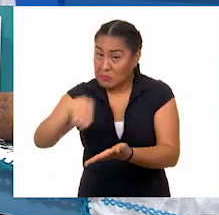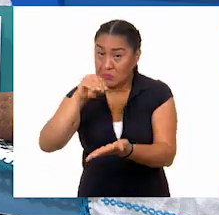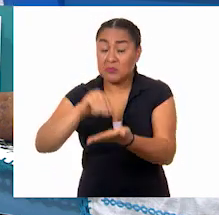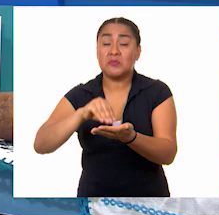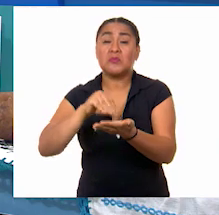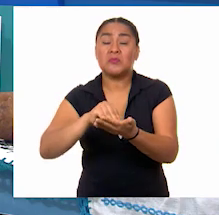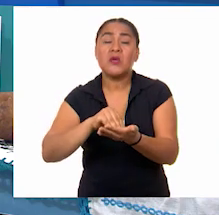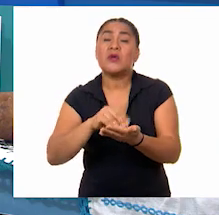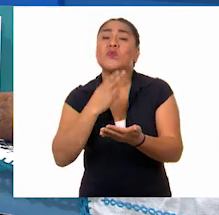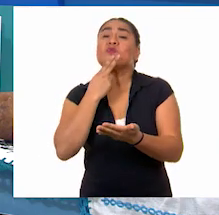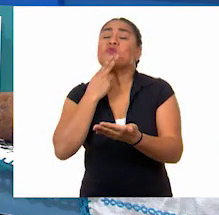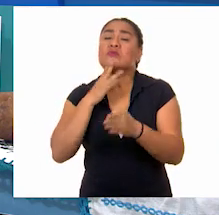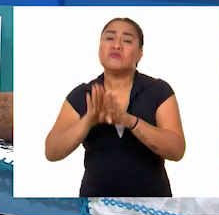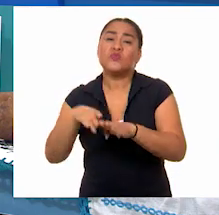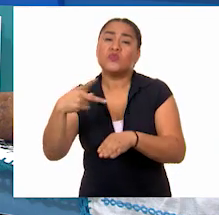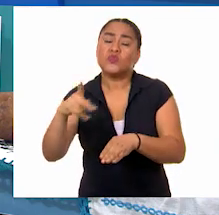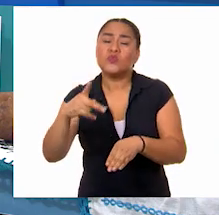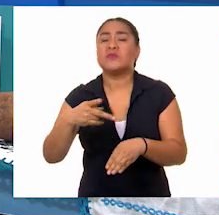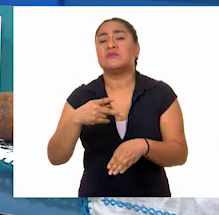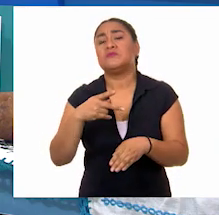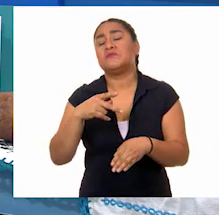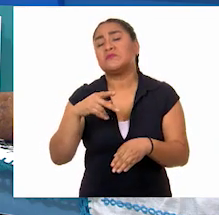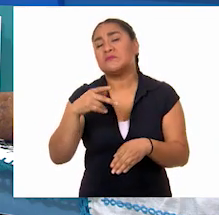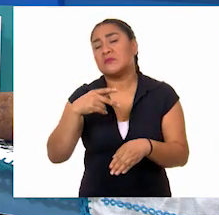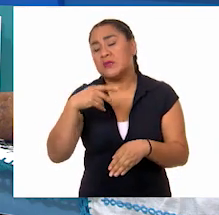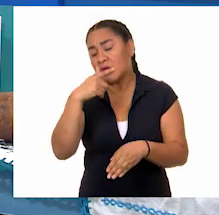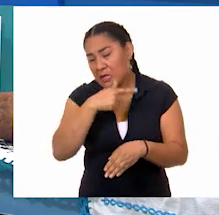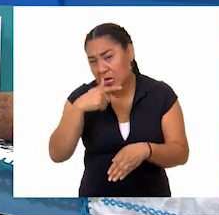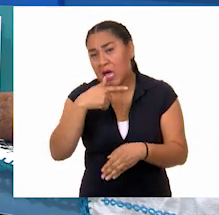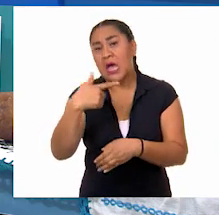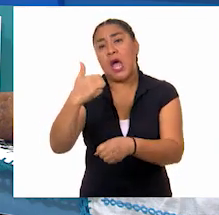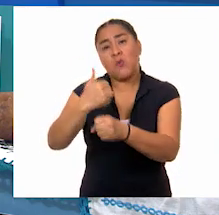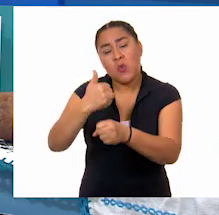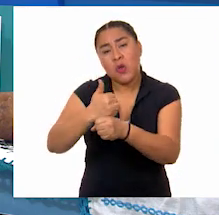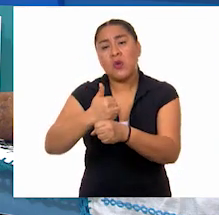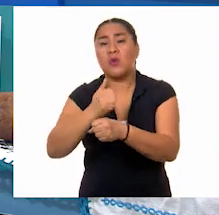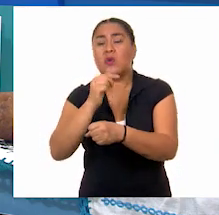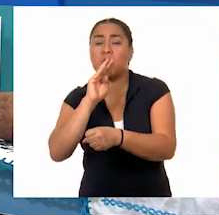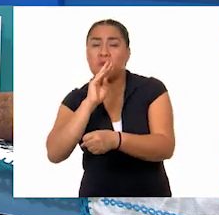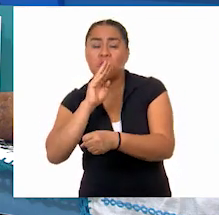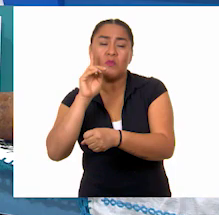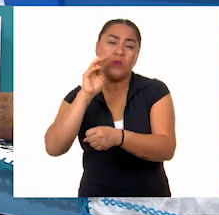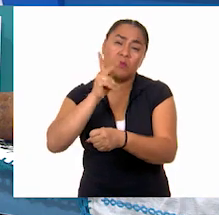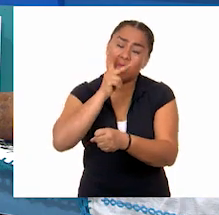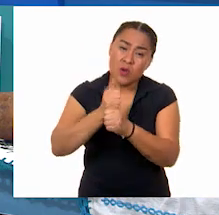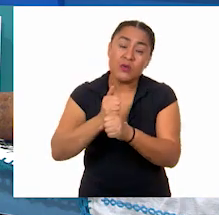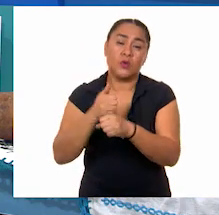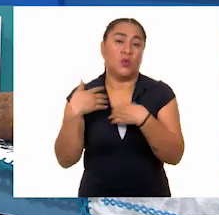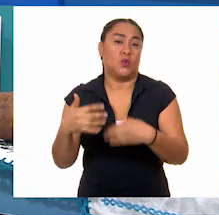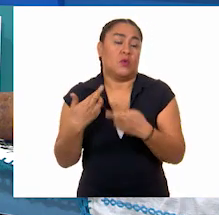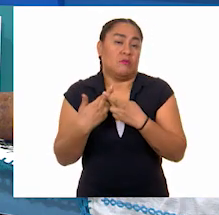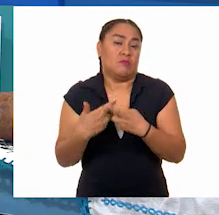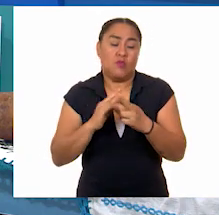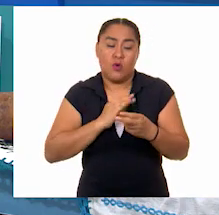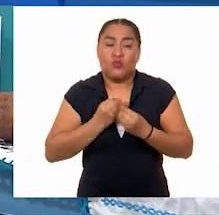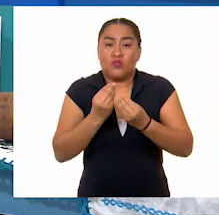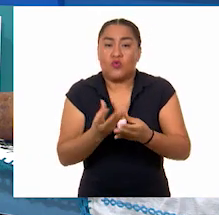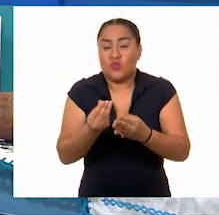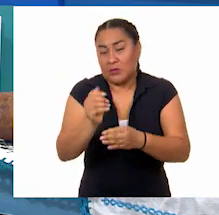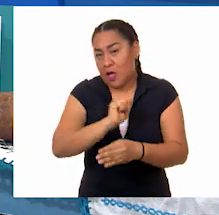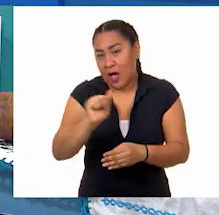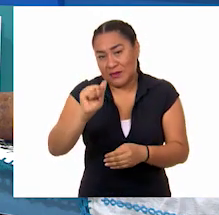todavía se preserva la tradición oral. Las abuelas y abuelos son los máximos portadores de este conocimiento ancestral